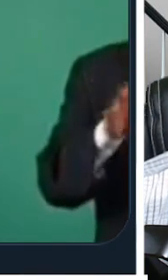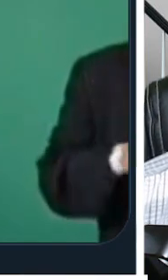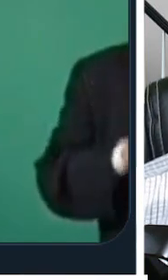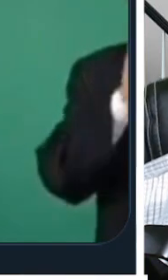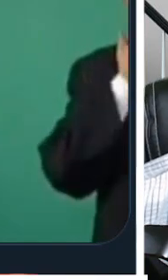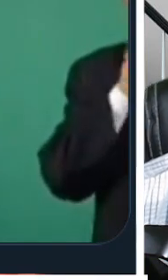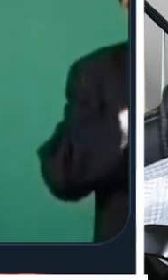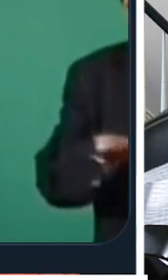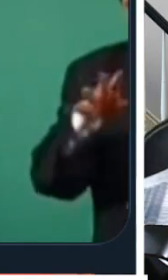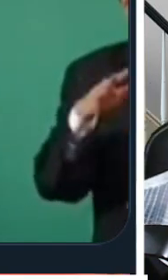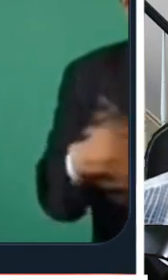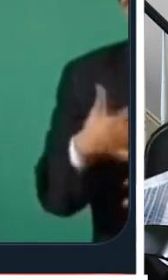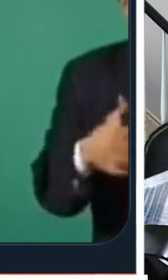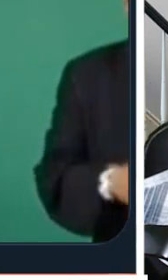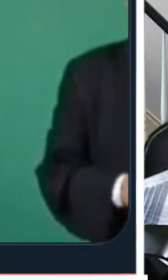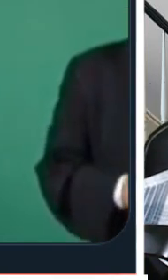excepcional.